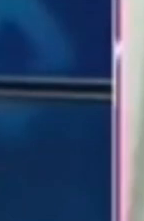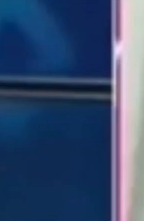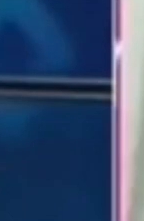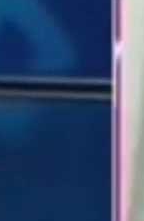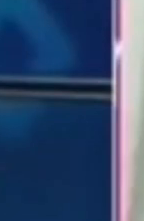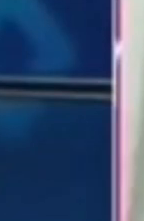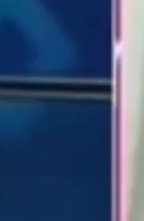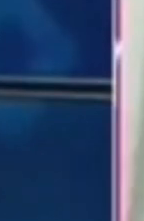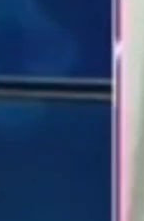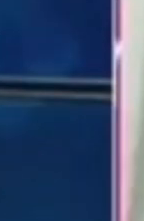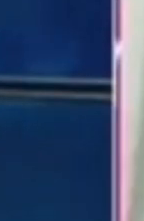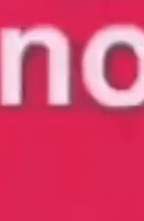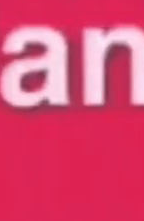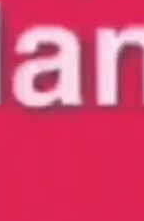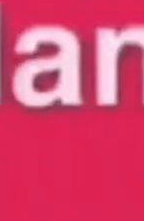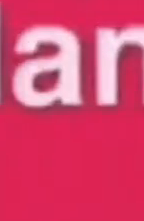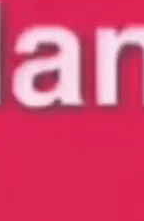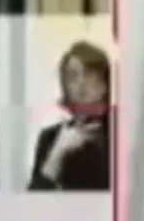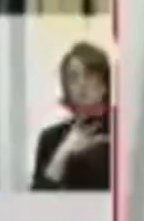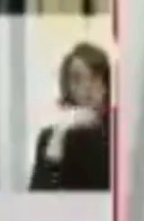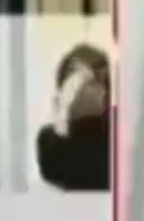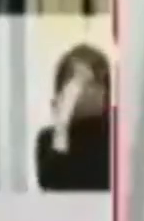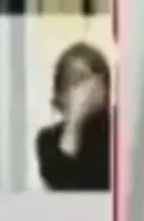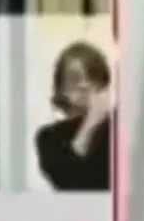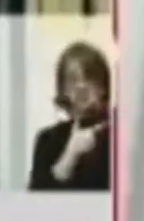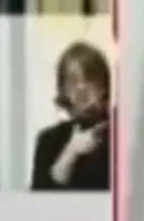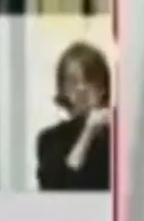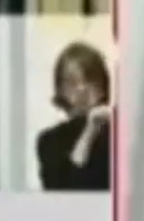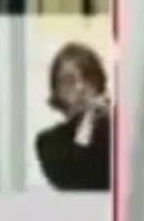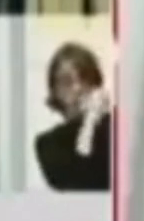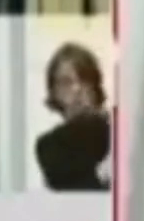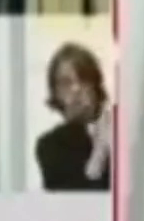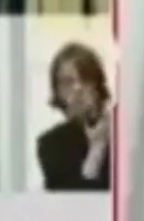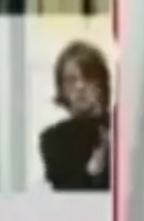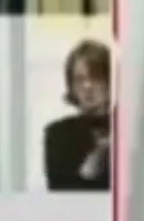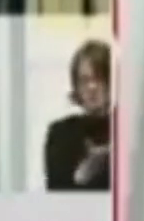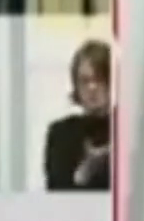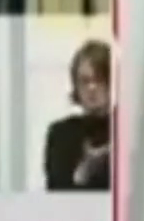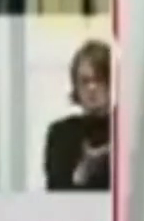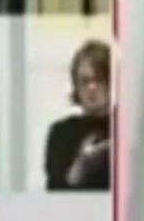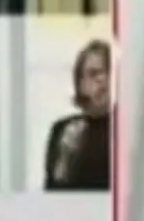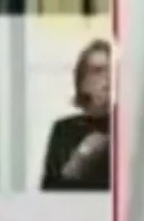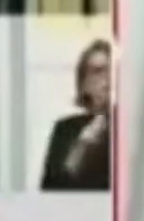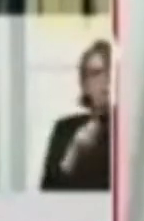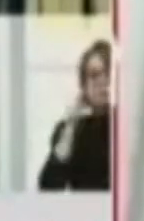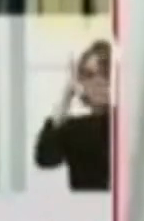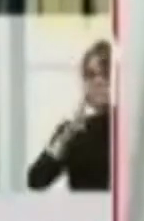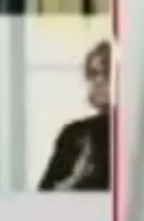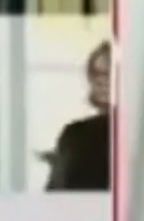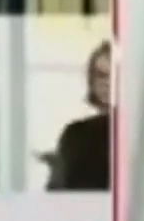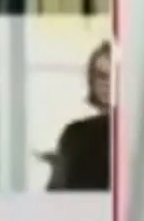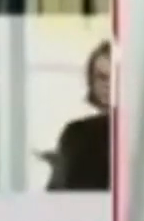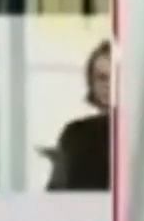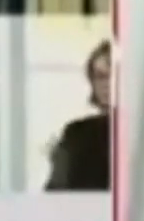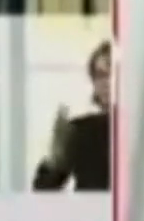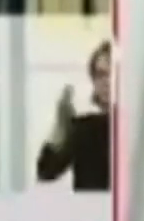estuve personalmente con ella, es una persona muy simpática. Miren y piensen, no tiene alguna similitud con